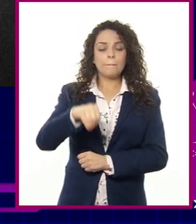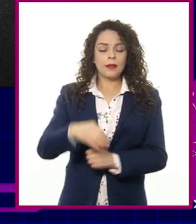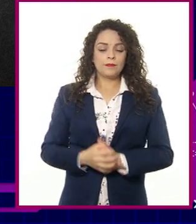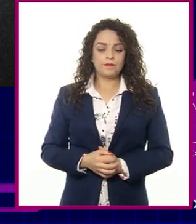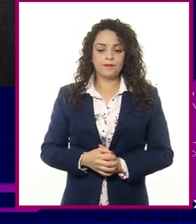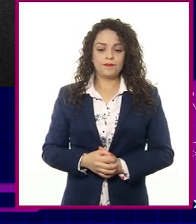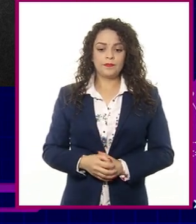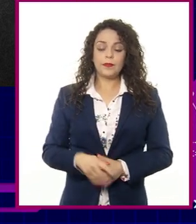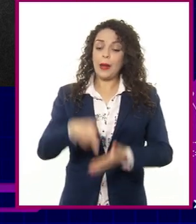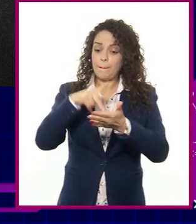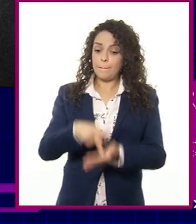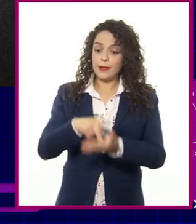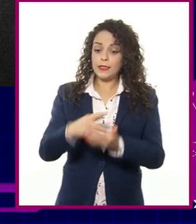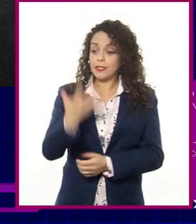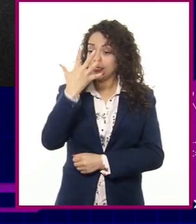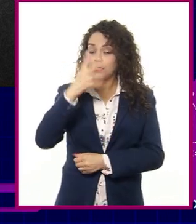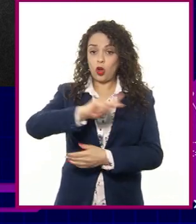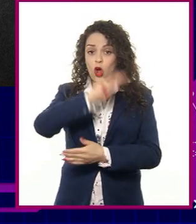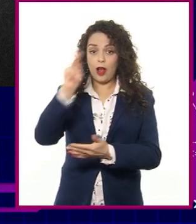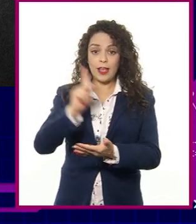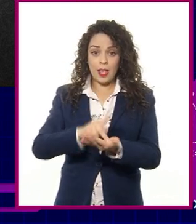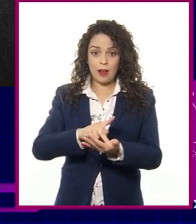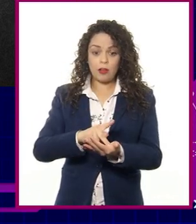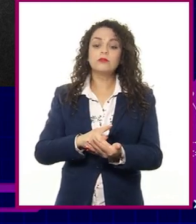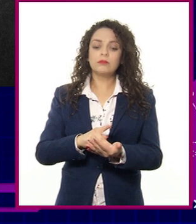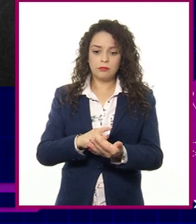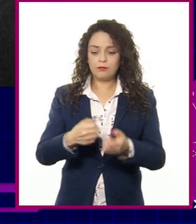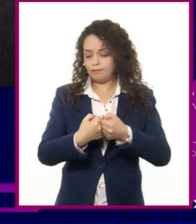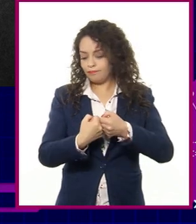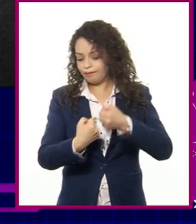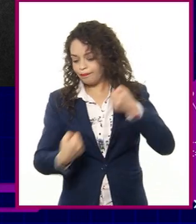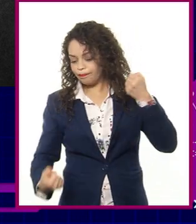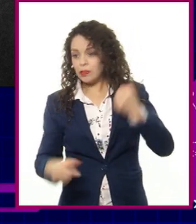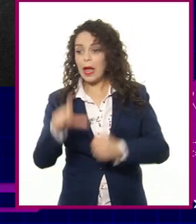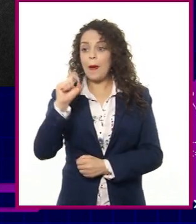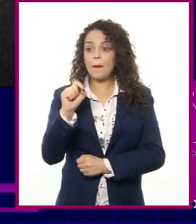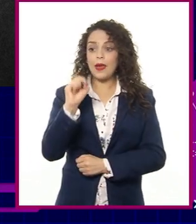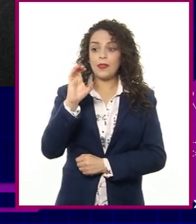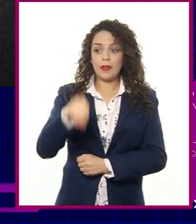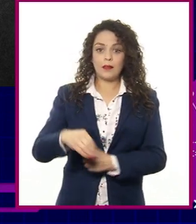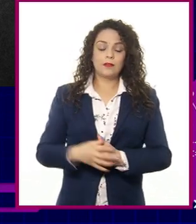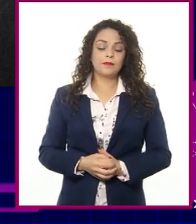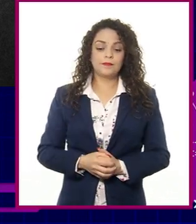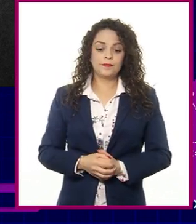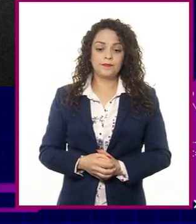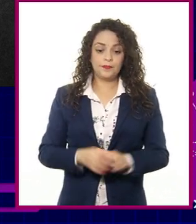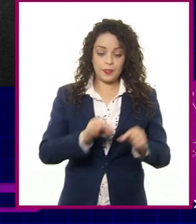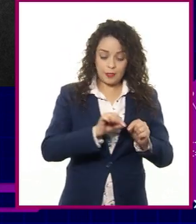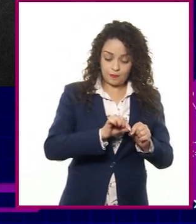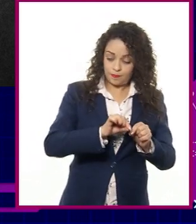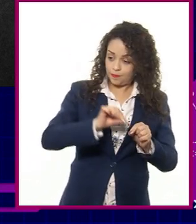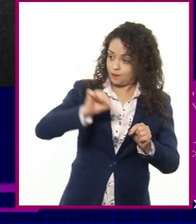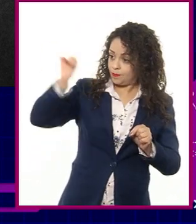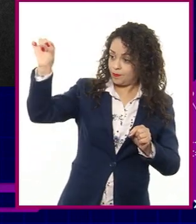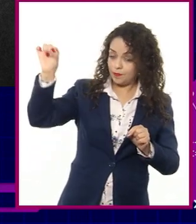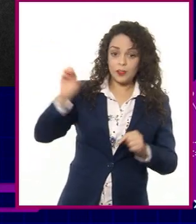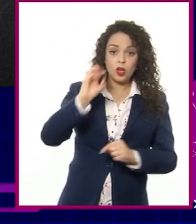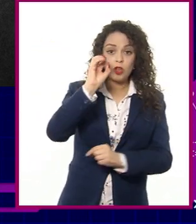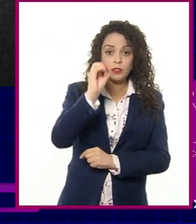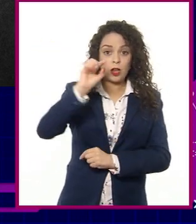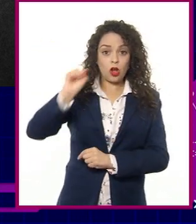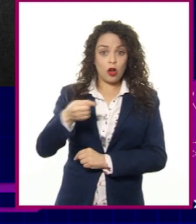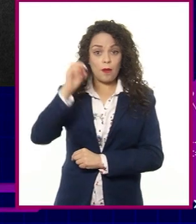una pesa de 5 kilogramos, aumenta 20 centímetros. La recta pasa por el punto 0,0,